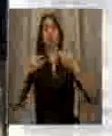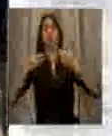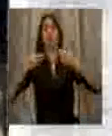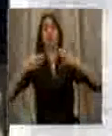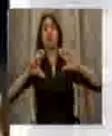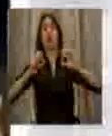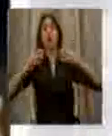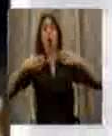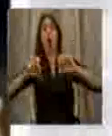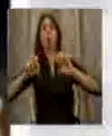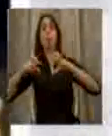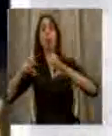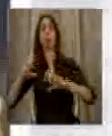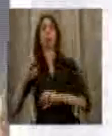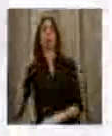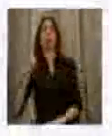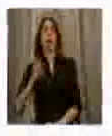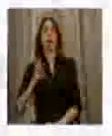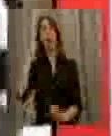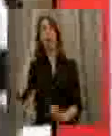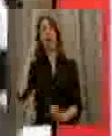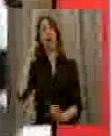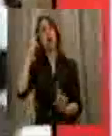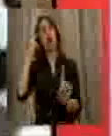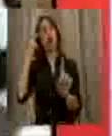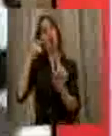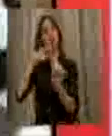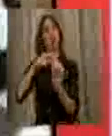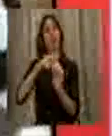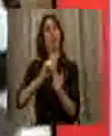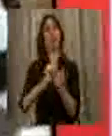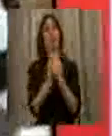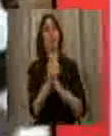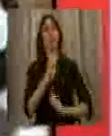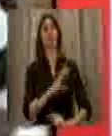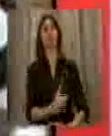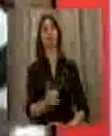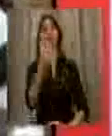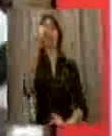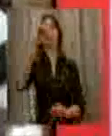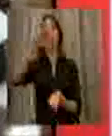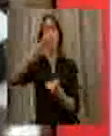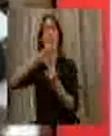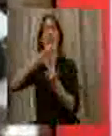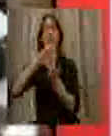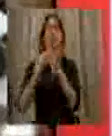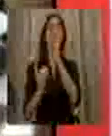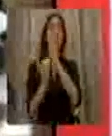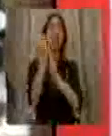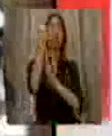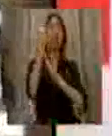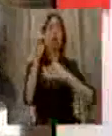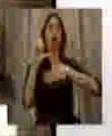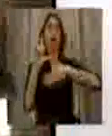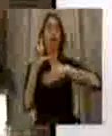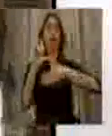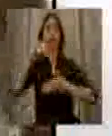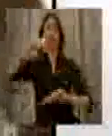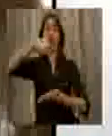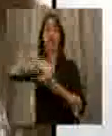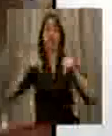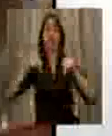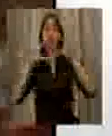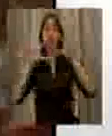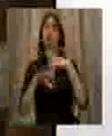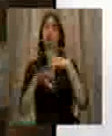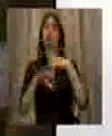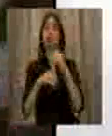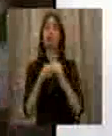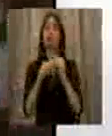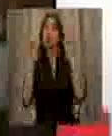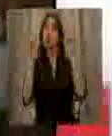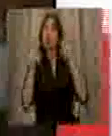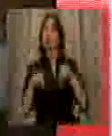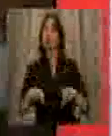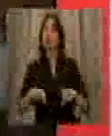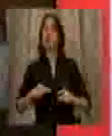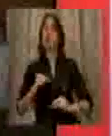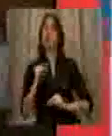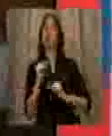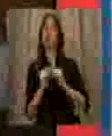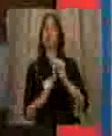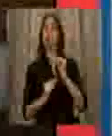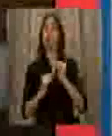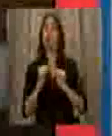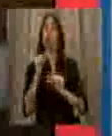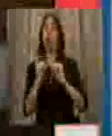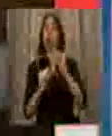en Chile. Nuestro objetivo es convertirnos en el primer país desarrollado de América Latina a fines de esta década. Una meta que poco a